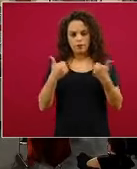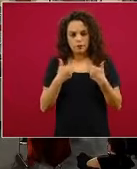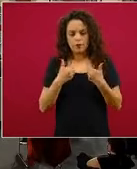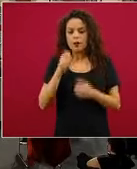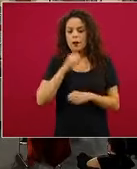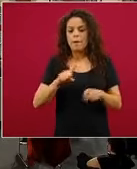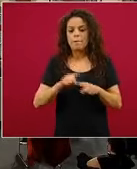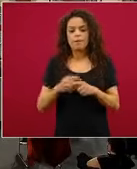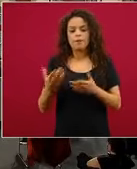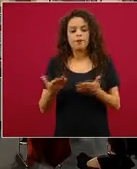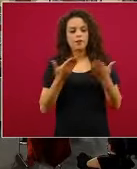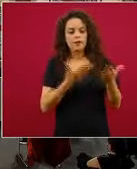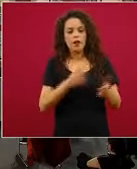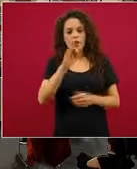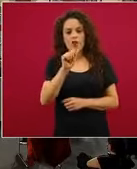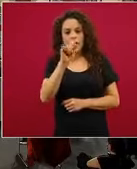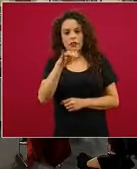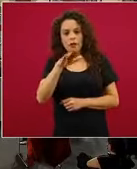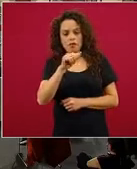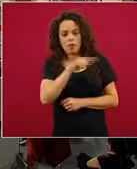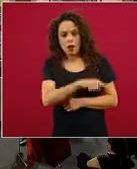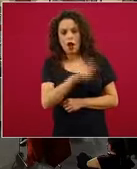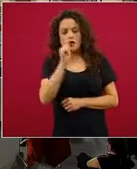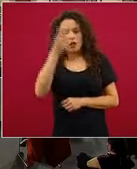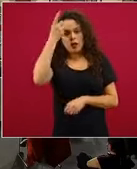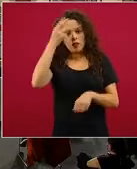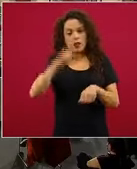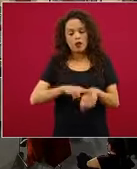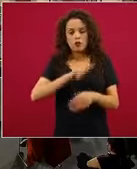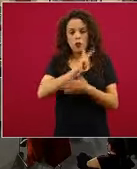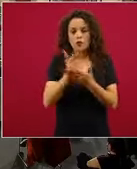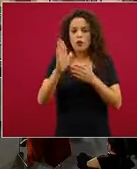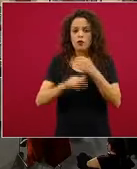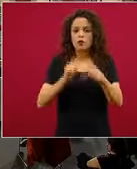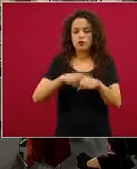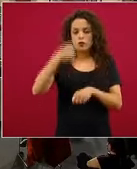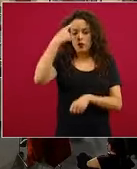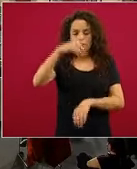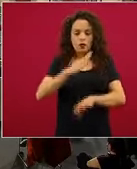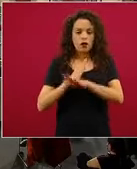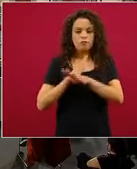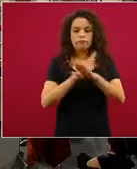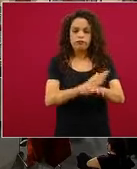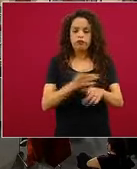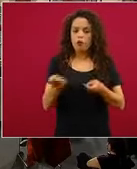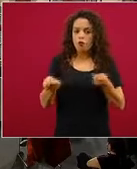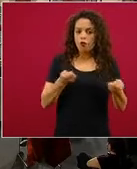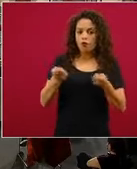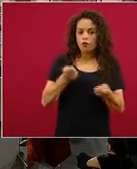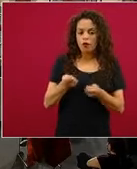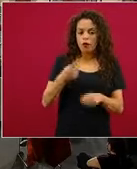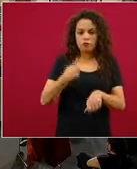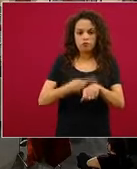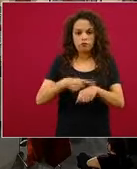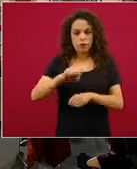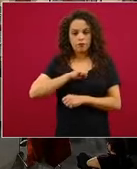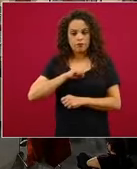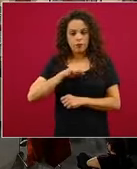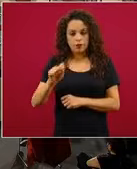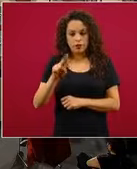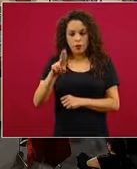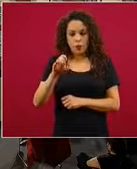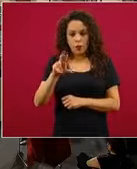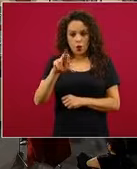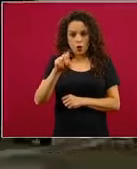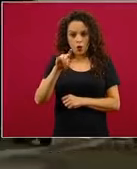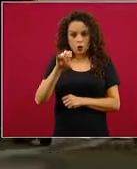Leticia Luna López, quien es directora del Programa Nacional de Prevención y Control de la Tuberculosis. Bienvenida, doctora Luna. Gracias,